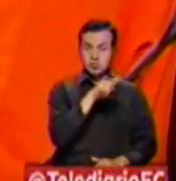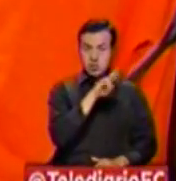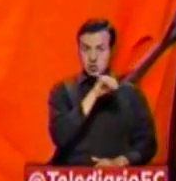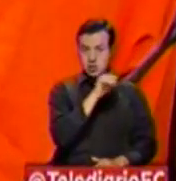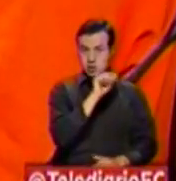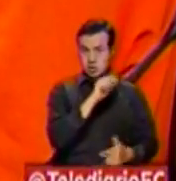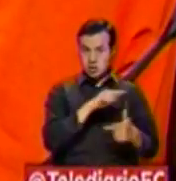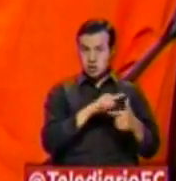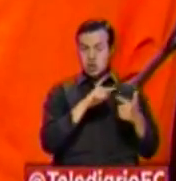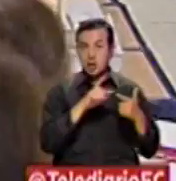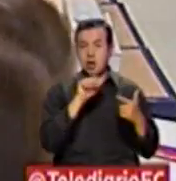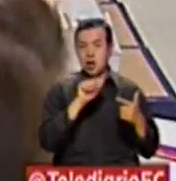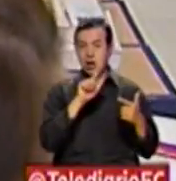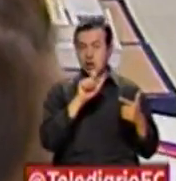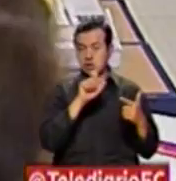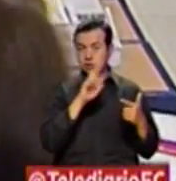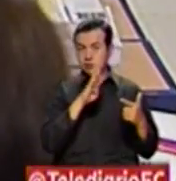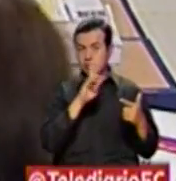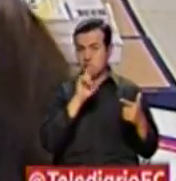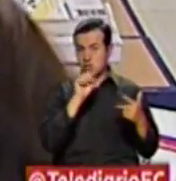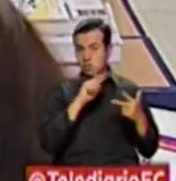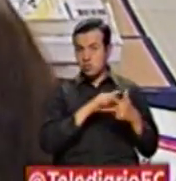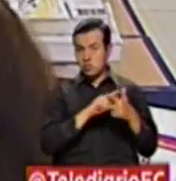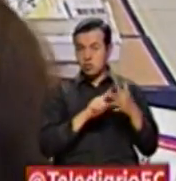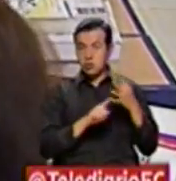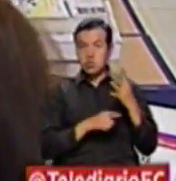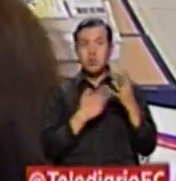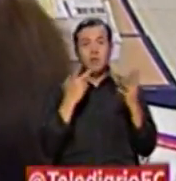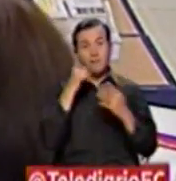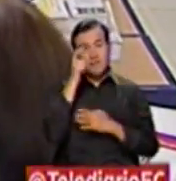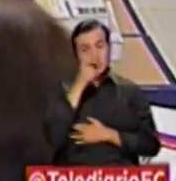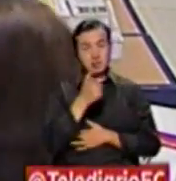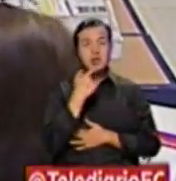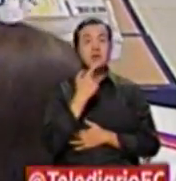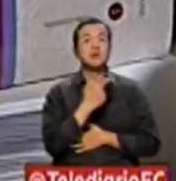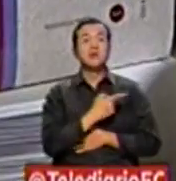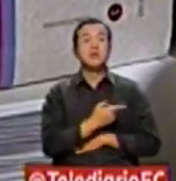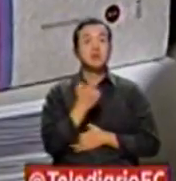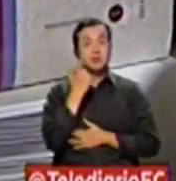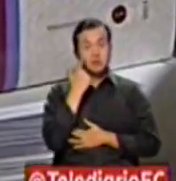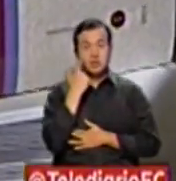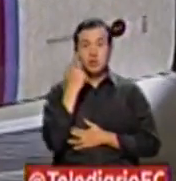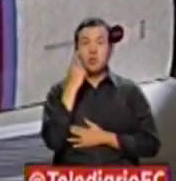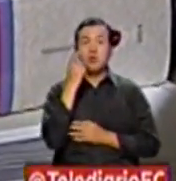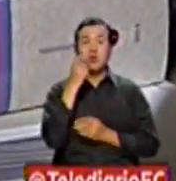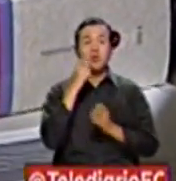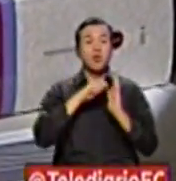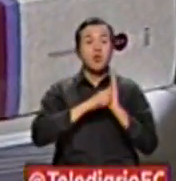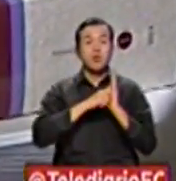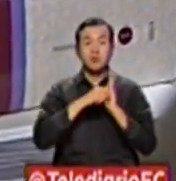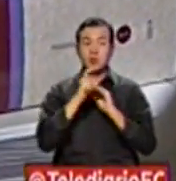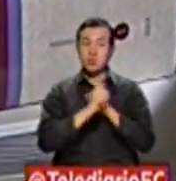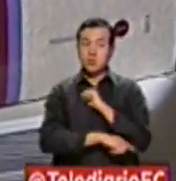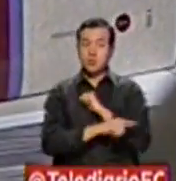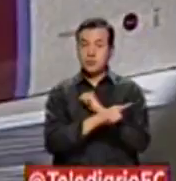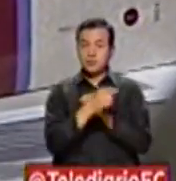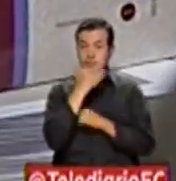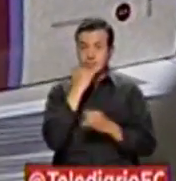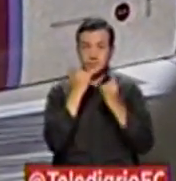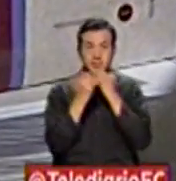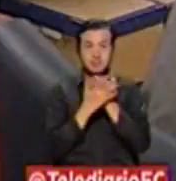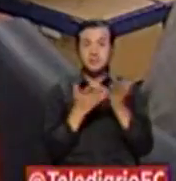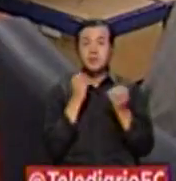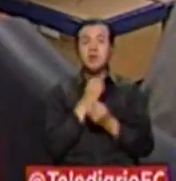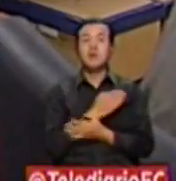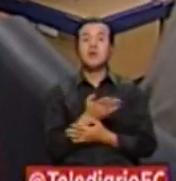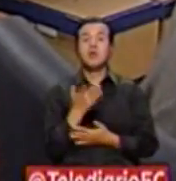y el contratista Jorge B. por el delito de peculado. Fiscalía los acusó con base en un informe de Contraloría con indicios de responsabilidad penal en el que